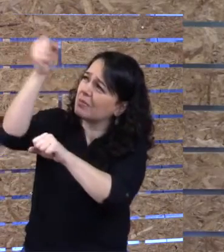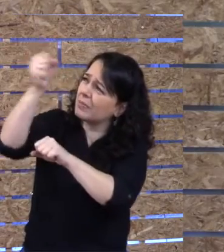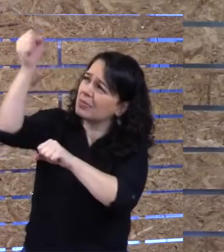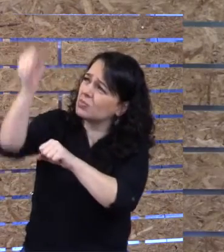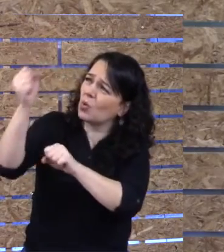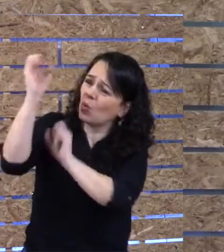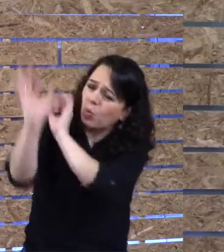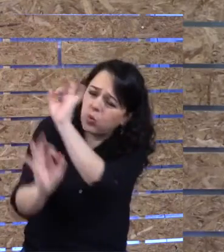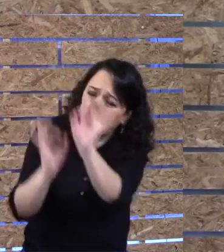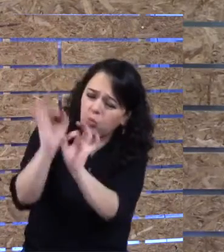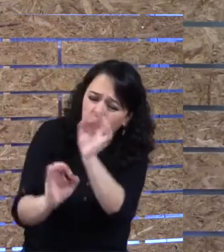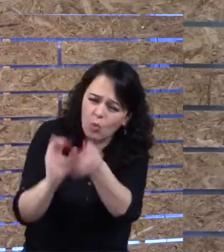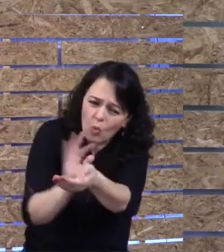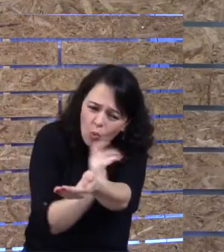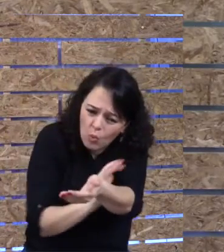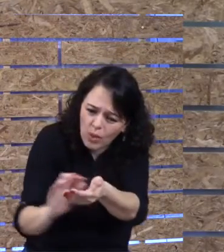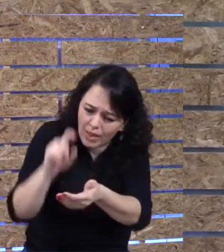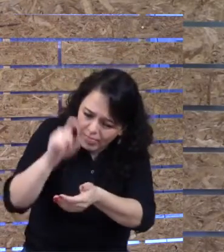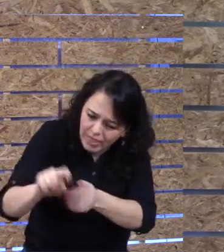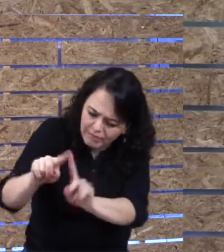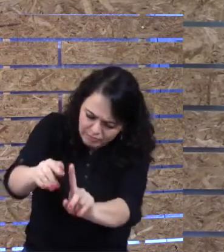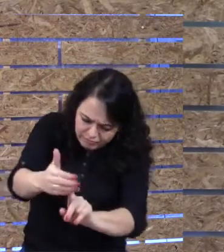ovejas. Tercero,